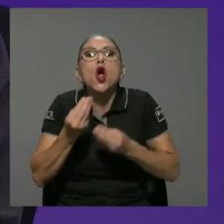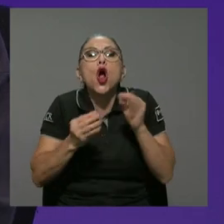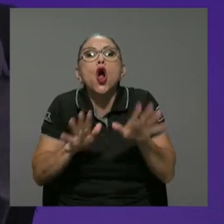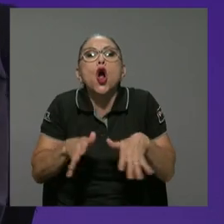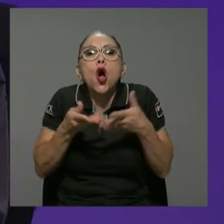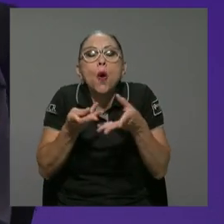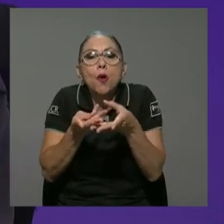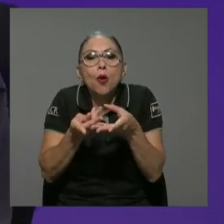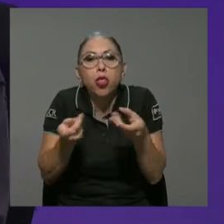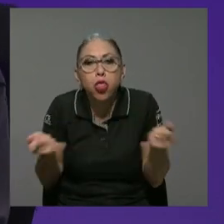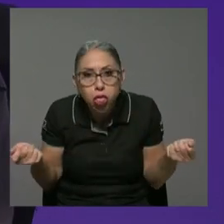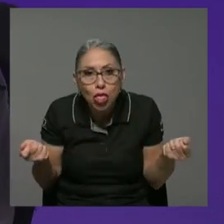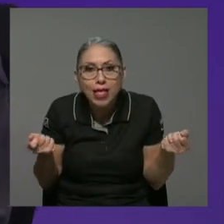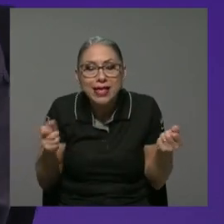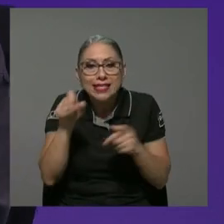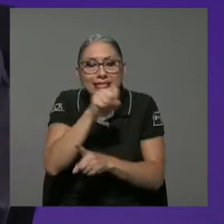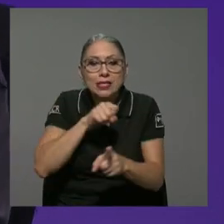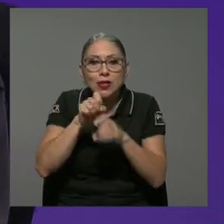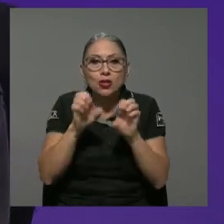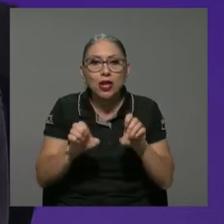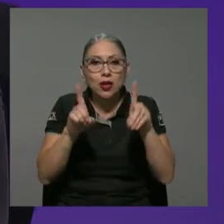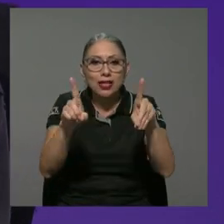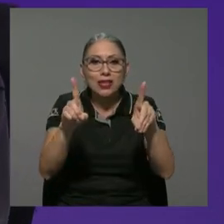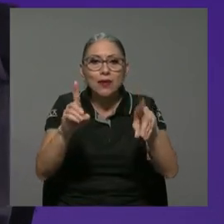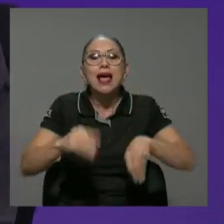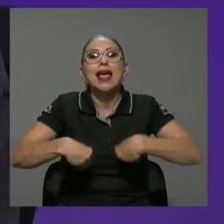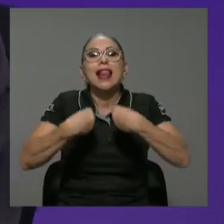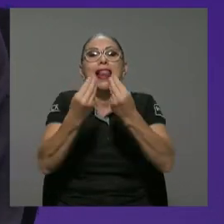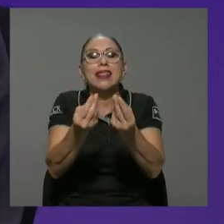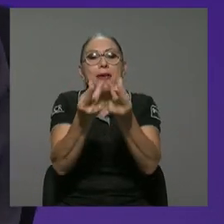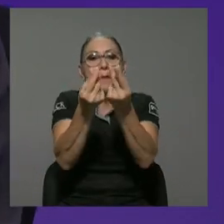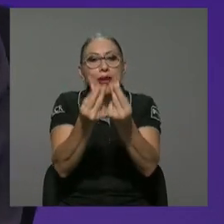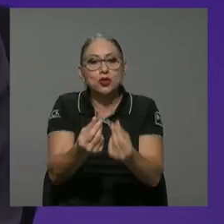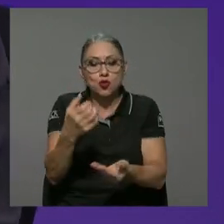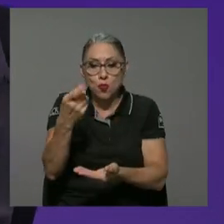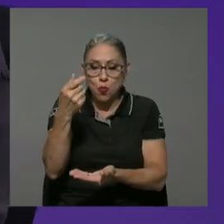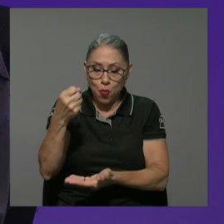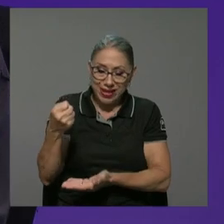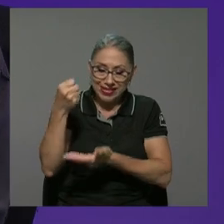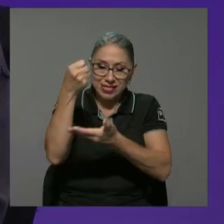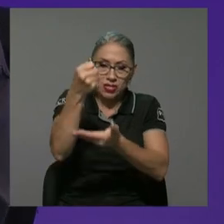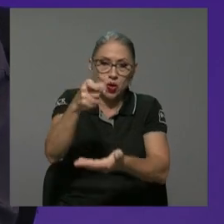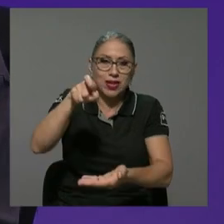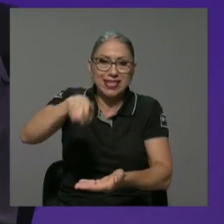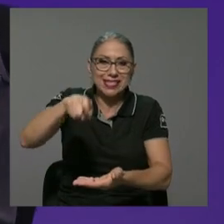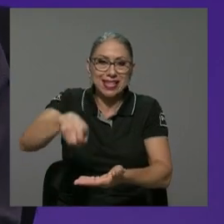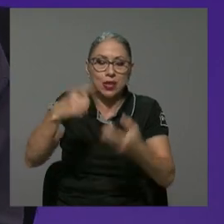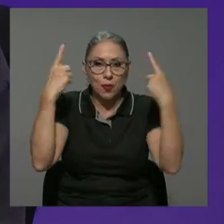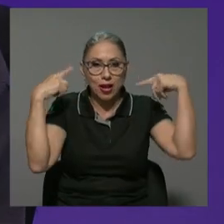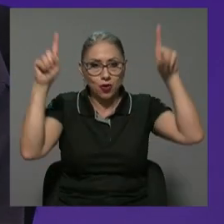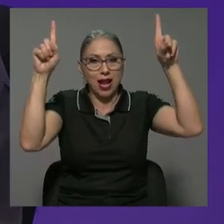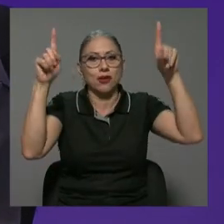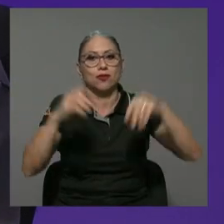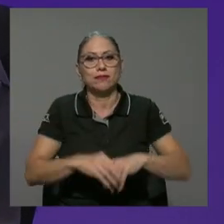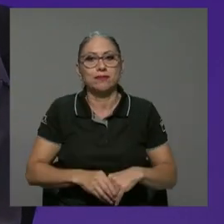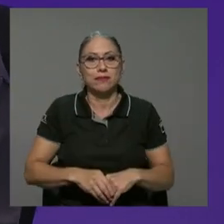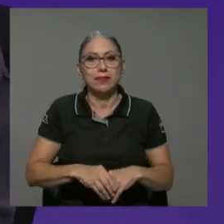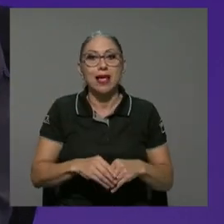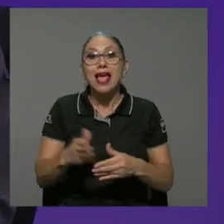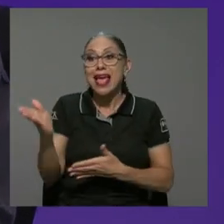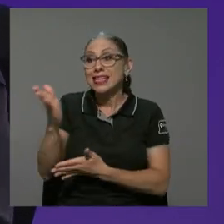educativa y que le asignen el presupuesto necesario para lograrlo. Es decir, me parece que es consistente con nuestra